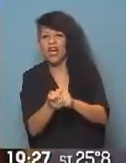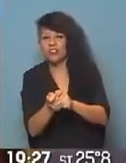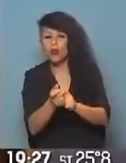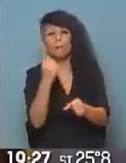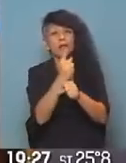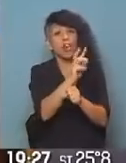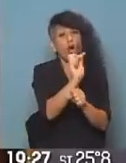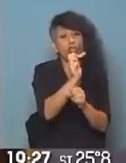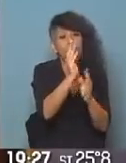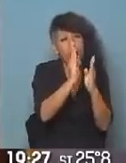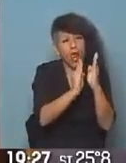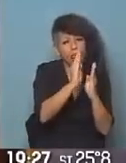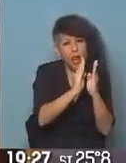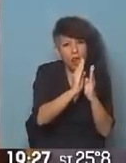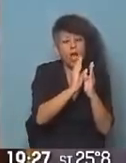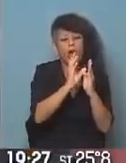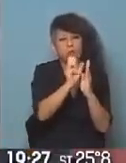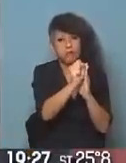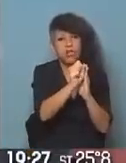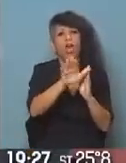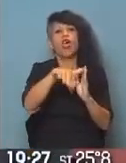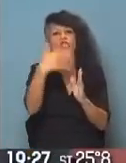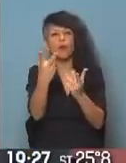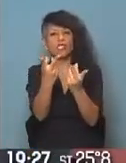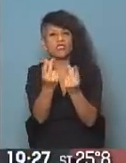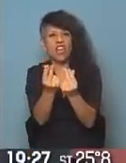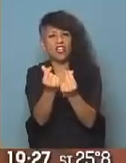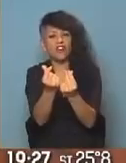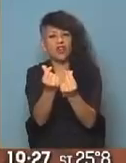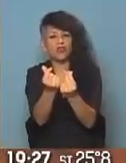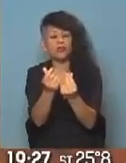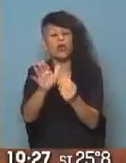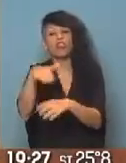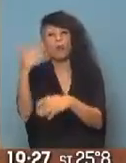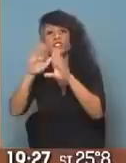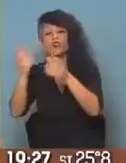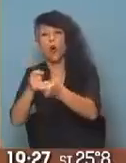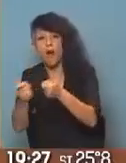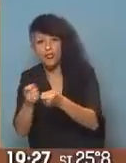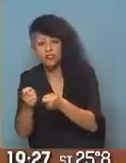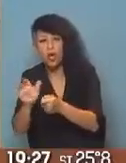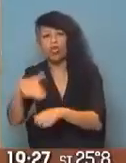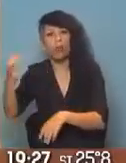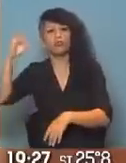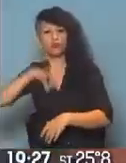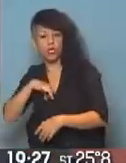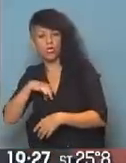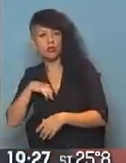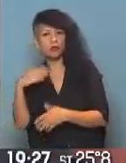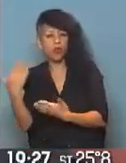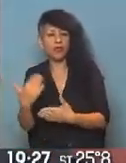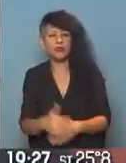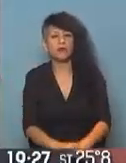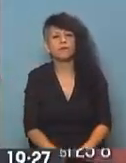primero después van las tarifas los comercios puede haber reapertura de paritarias esa especulación es en